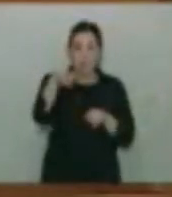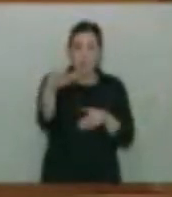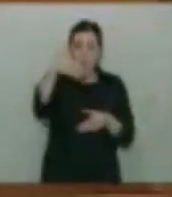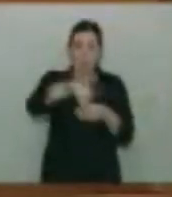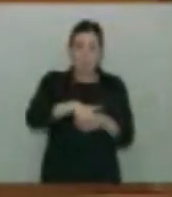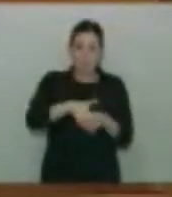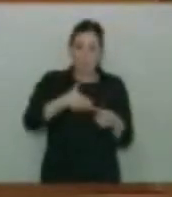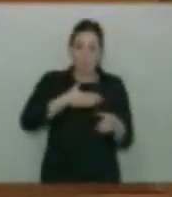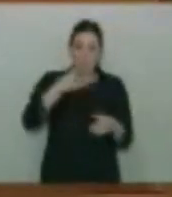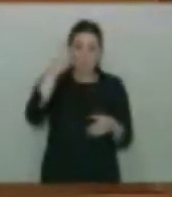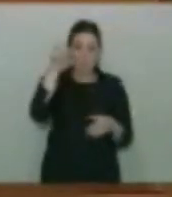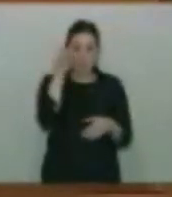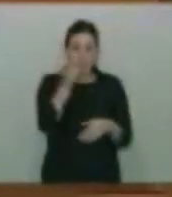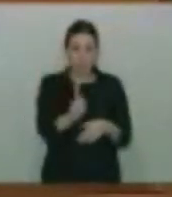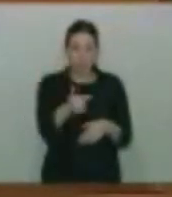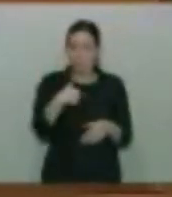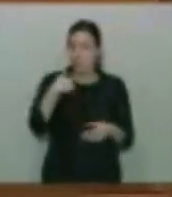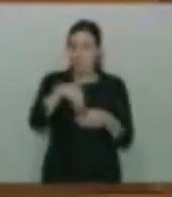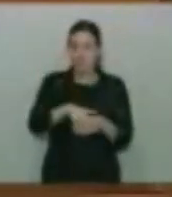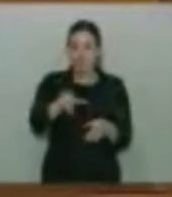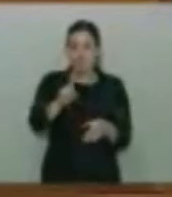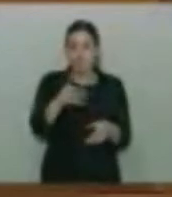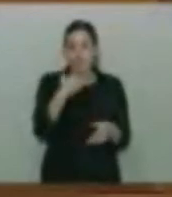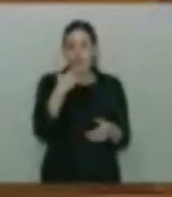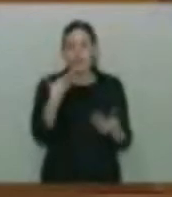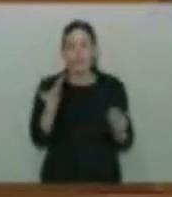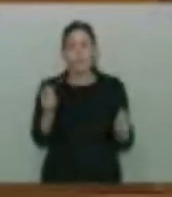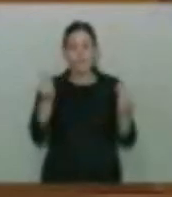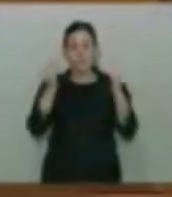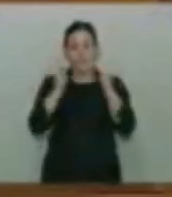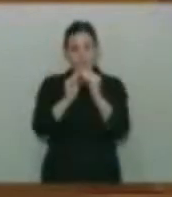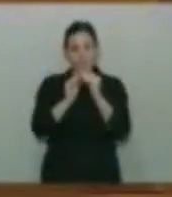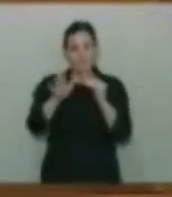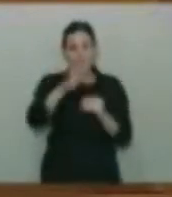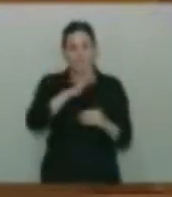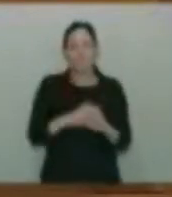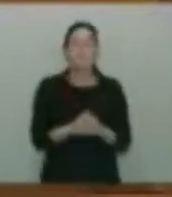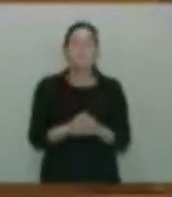sea, pues mire, parece ser que es algo común a los habitantes de determinada zona de Asturias.